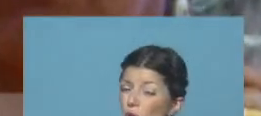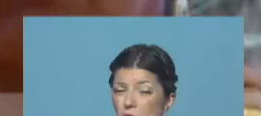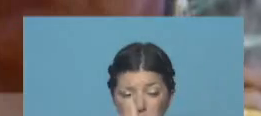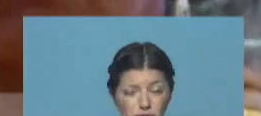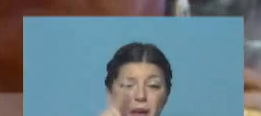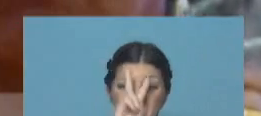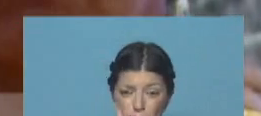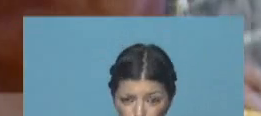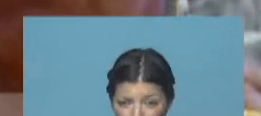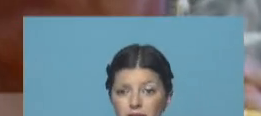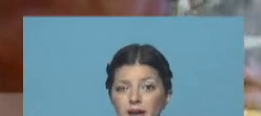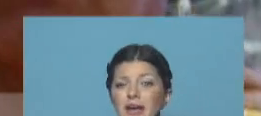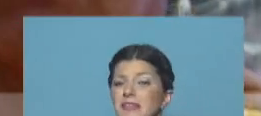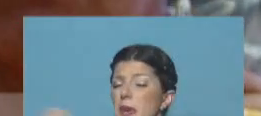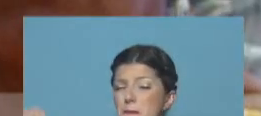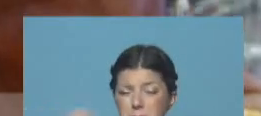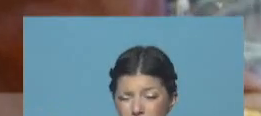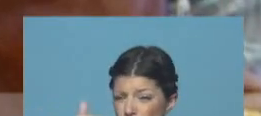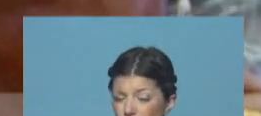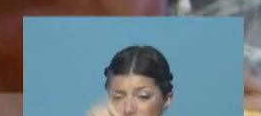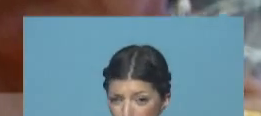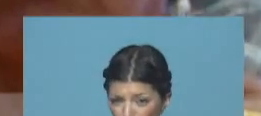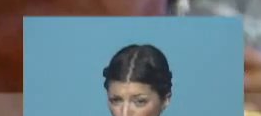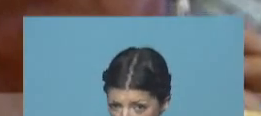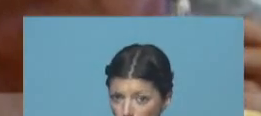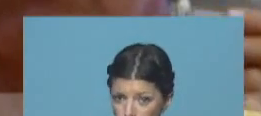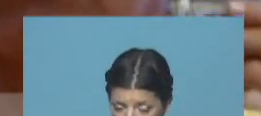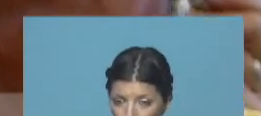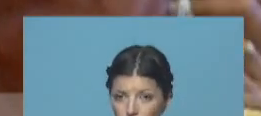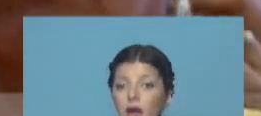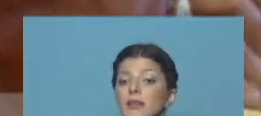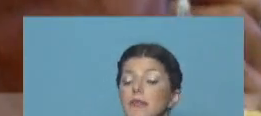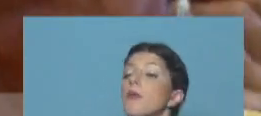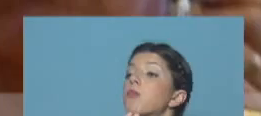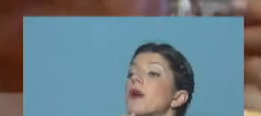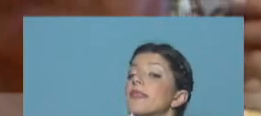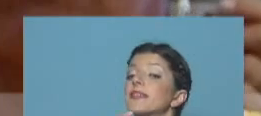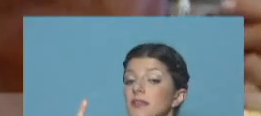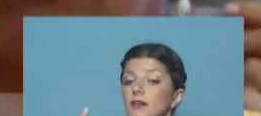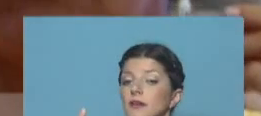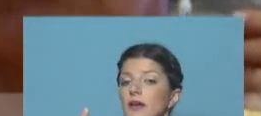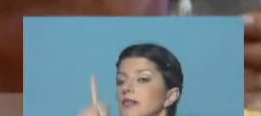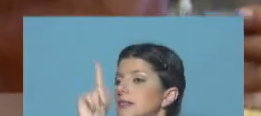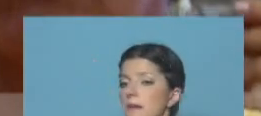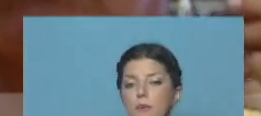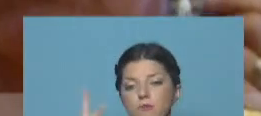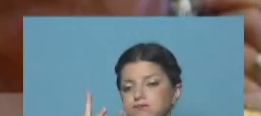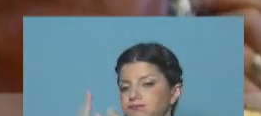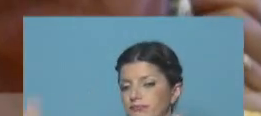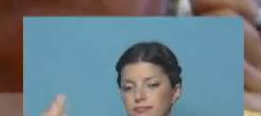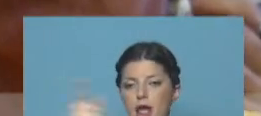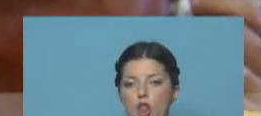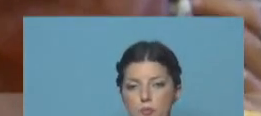ríos y mares de millones de voluntades le digamos al régimen que se le acabó el tiempo